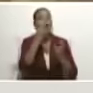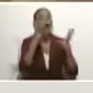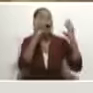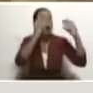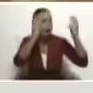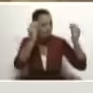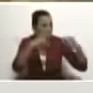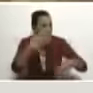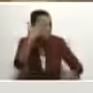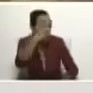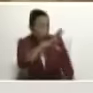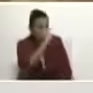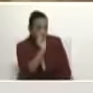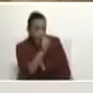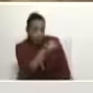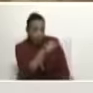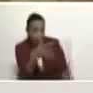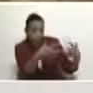entendedor,